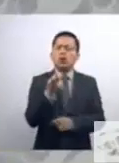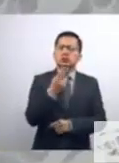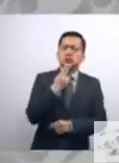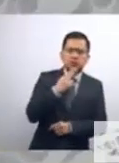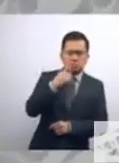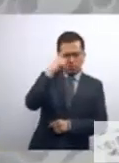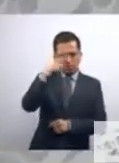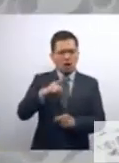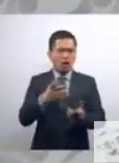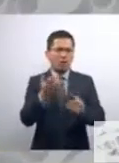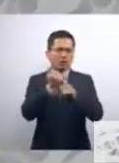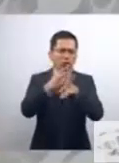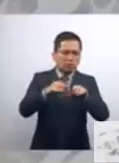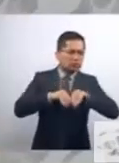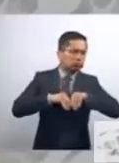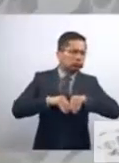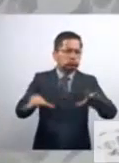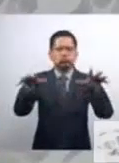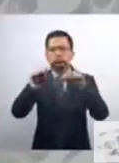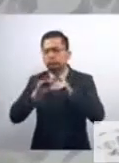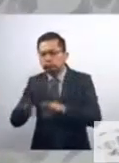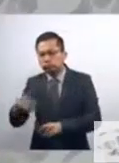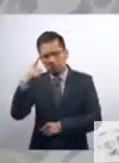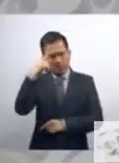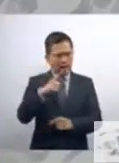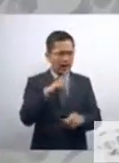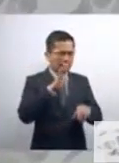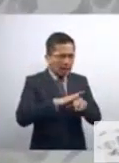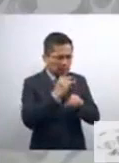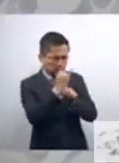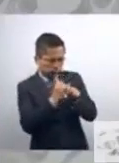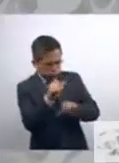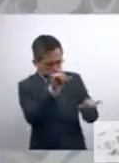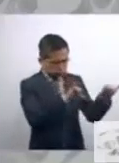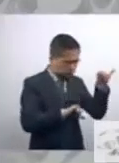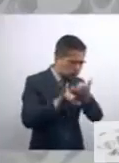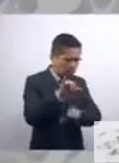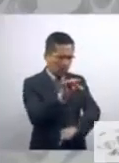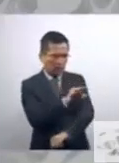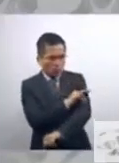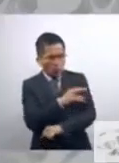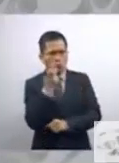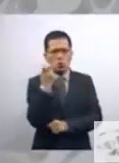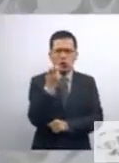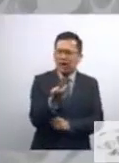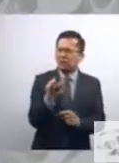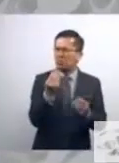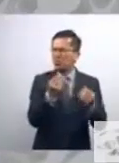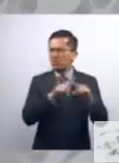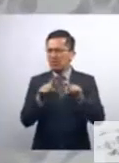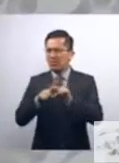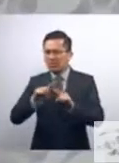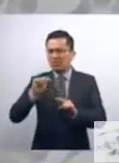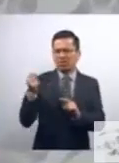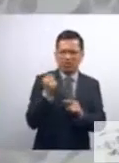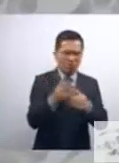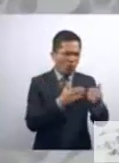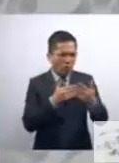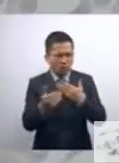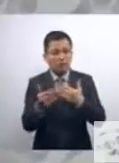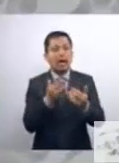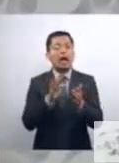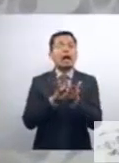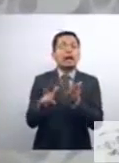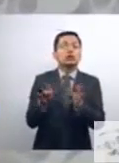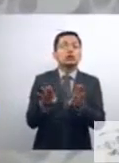avance de las vacunas, la creación acelerada de las mismas, se debe en parte a esta capacidad de sistematizar y procesar datos con